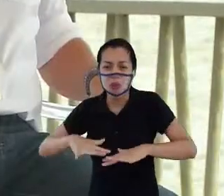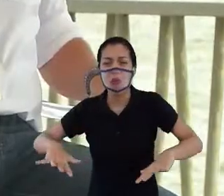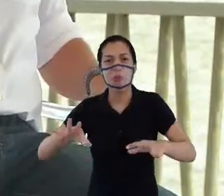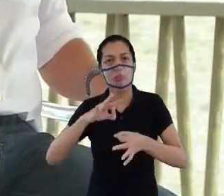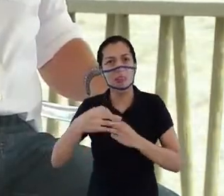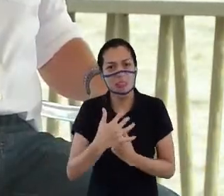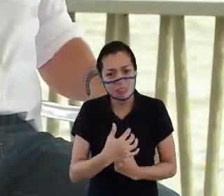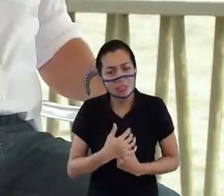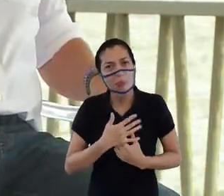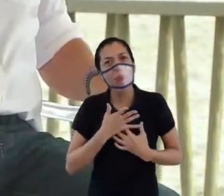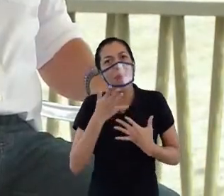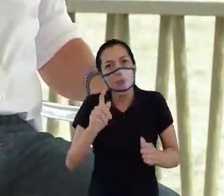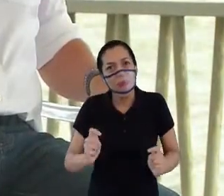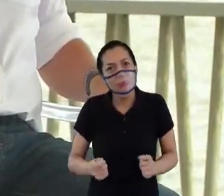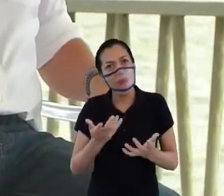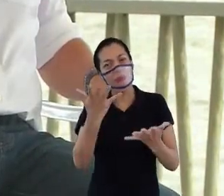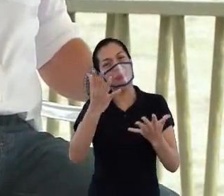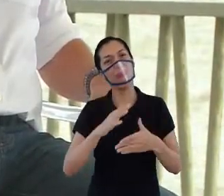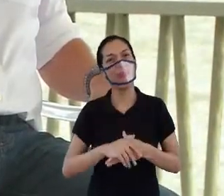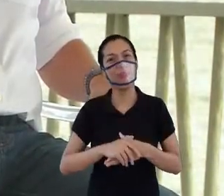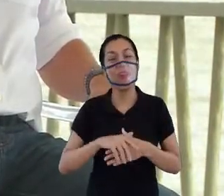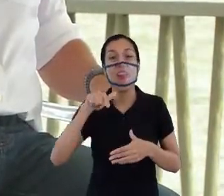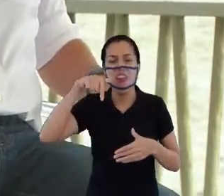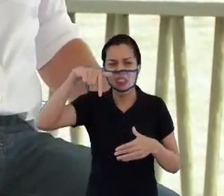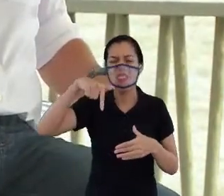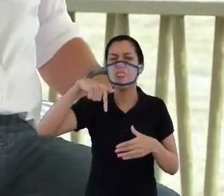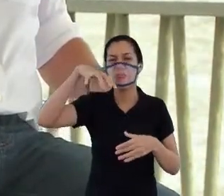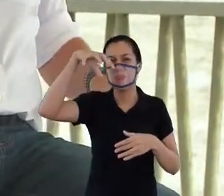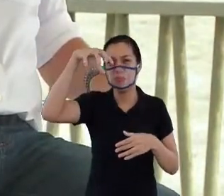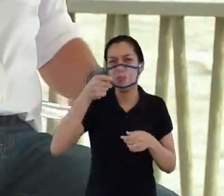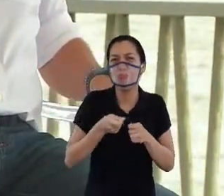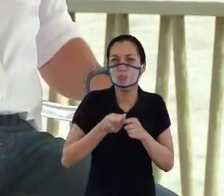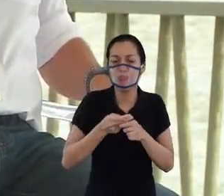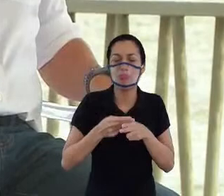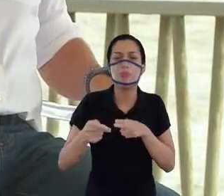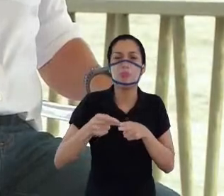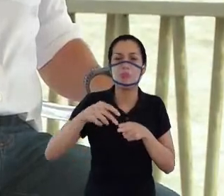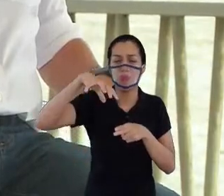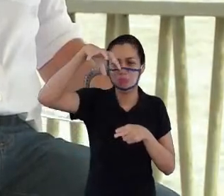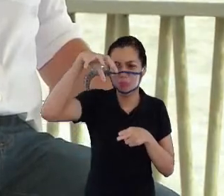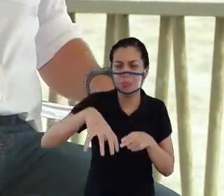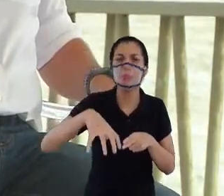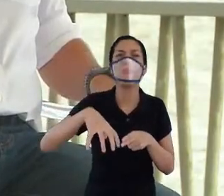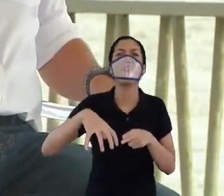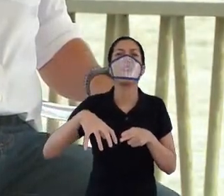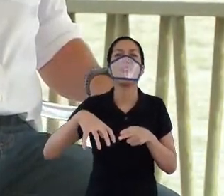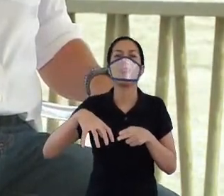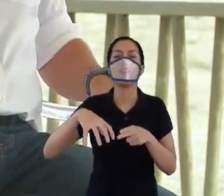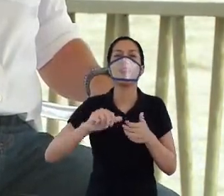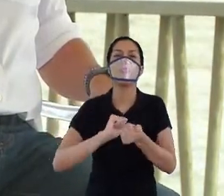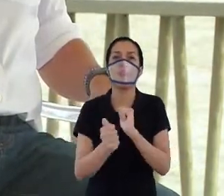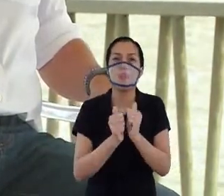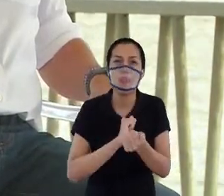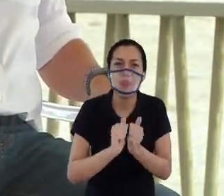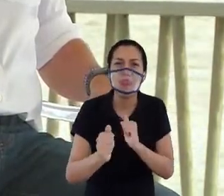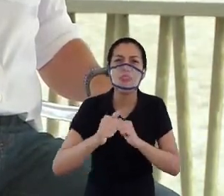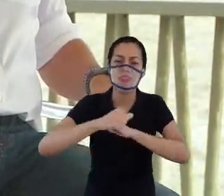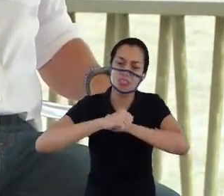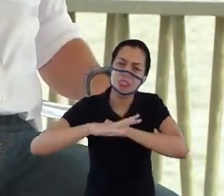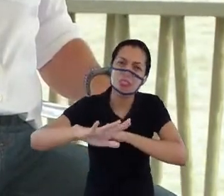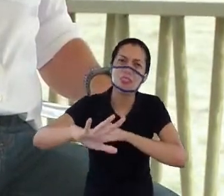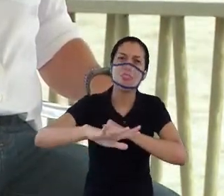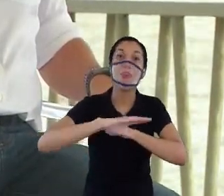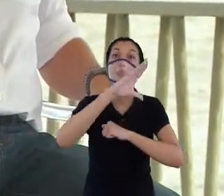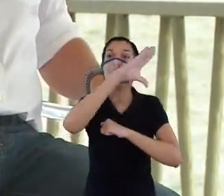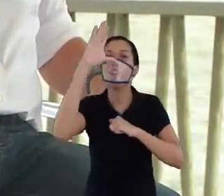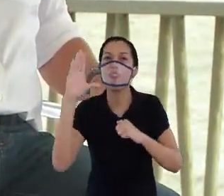a tener un centro de deportes náuticos, el más importante de toda la región Caribe. Pero también tenemos historia,